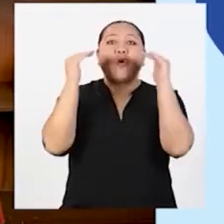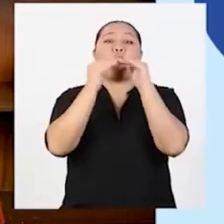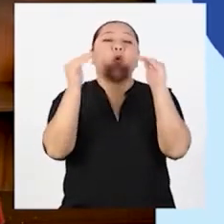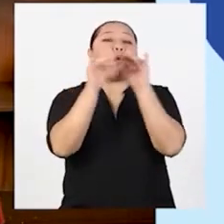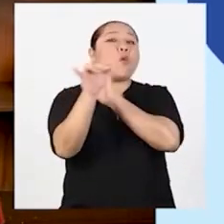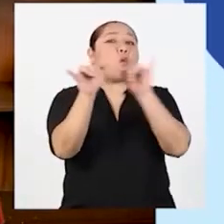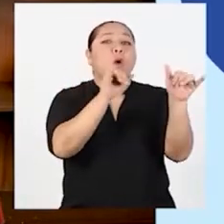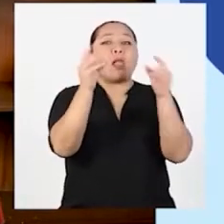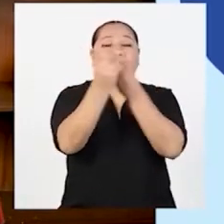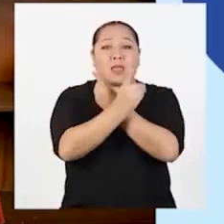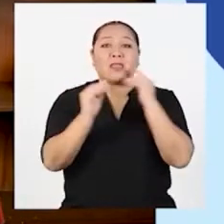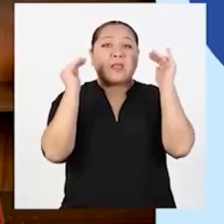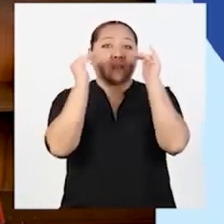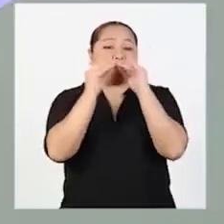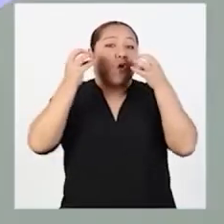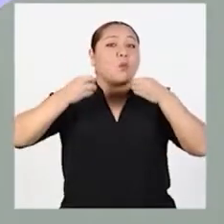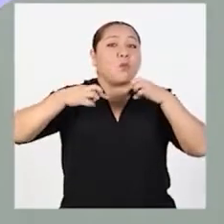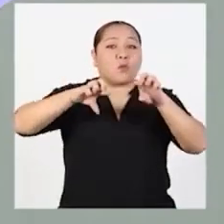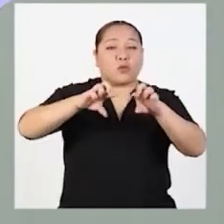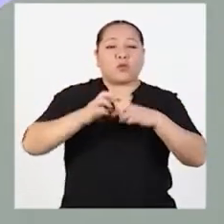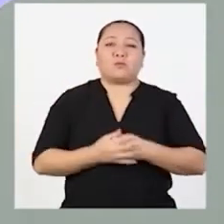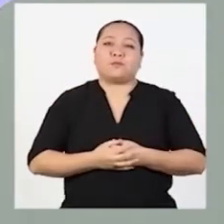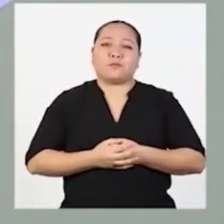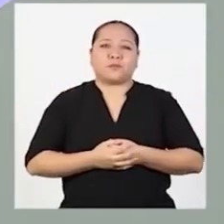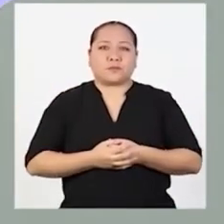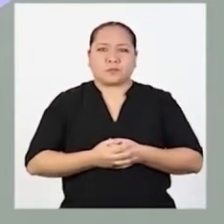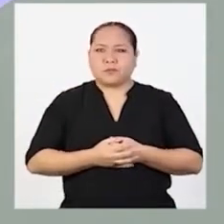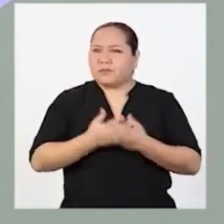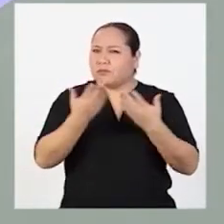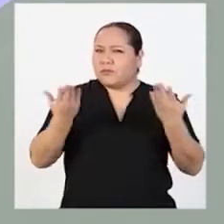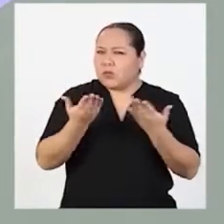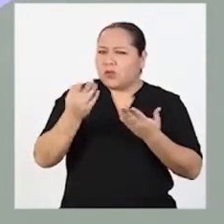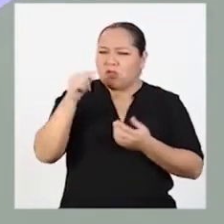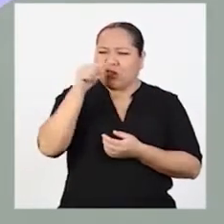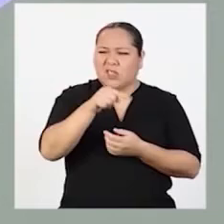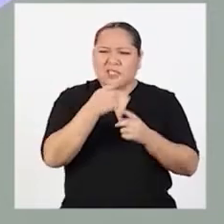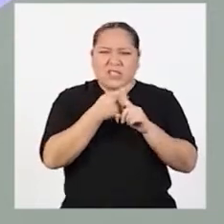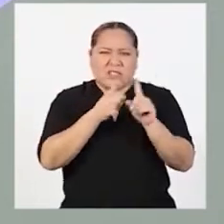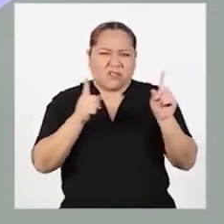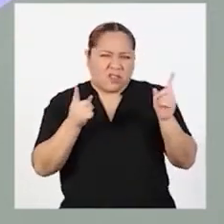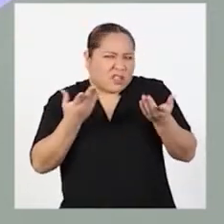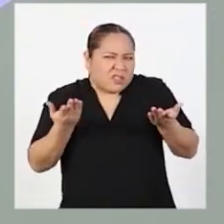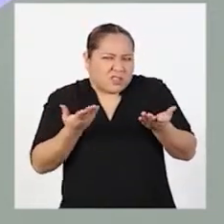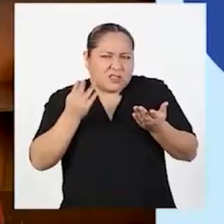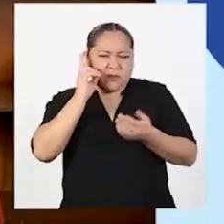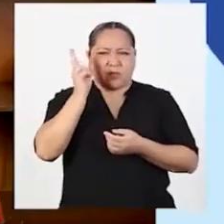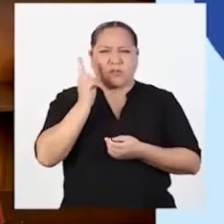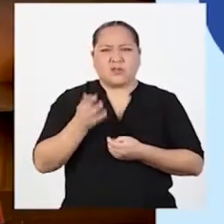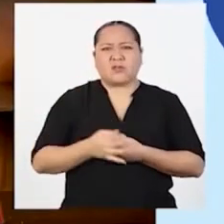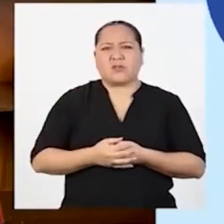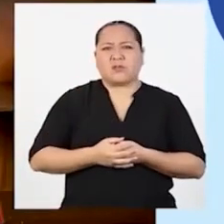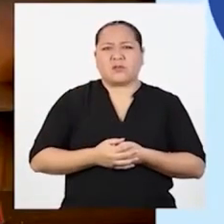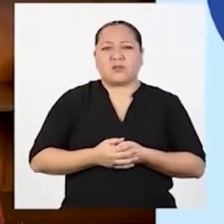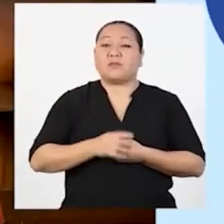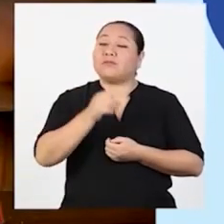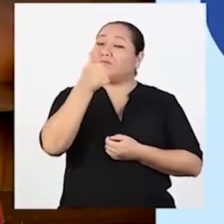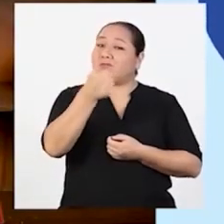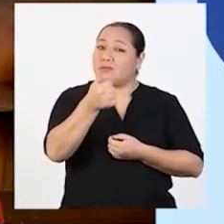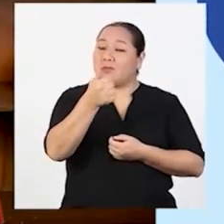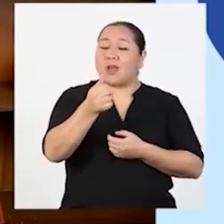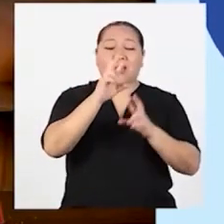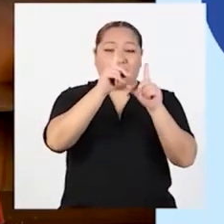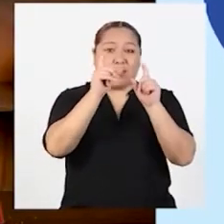derechos y oportunidades. ¿Y en dónde estaría esa diferencia entonces, profesor? Muy buena pregunta,